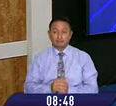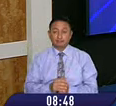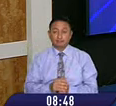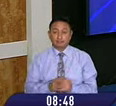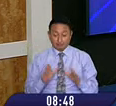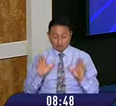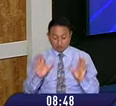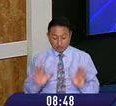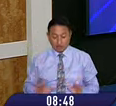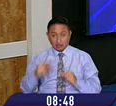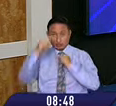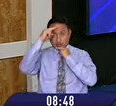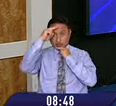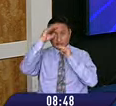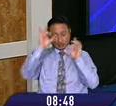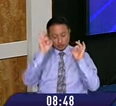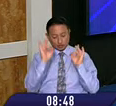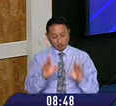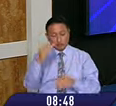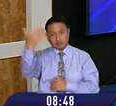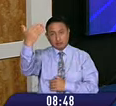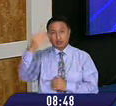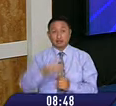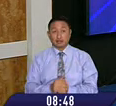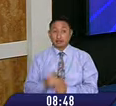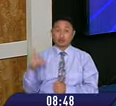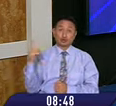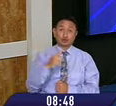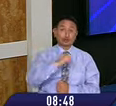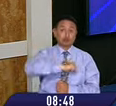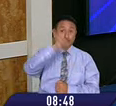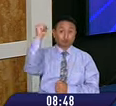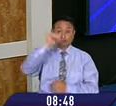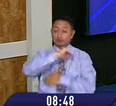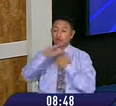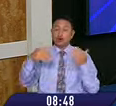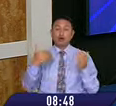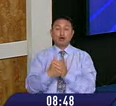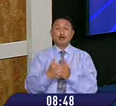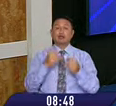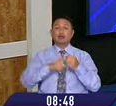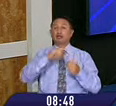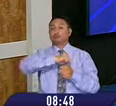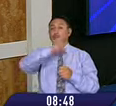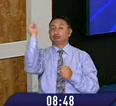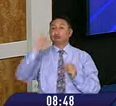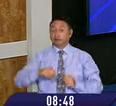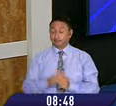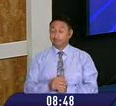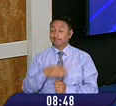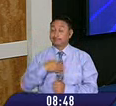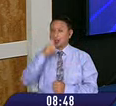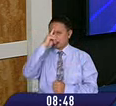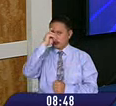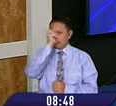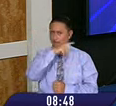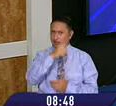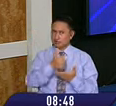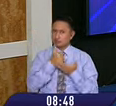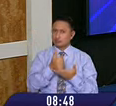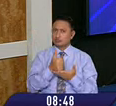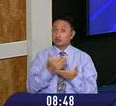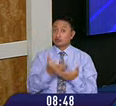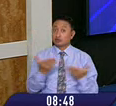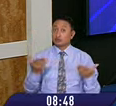espacio le deseamos lo mejor al alcalde. El éxito que él tenga será el éxito de la ciudad, de la ciudadanía. Tiene duro trabajo en favor de